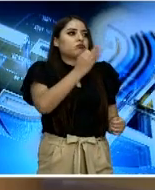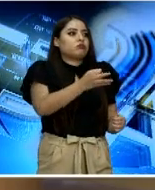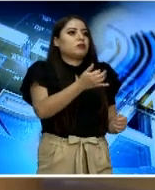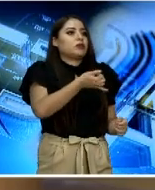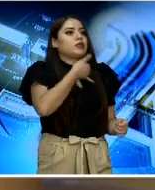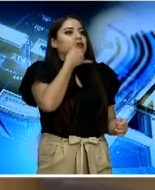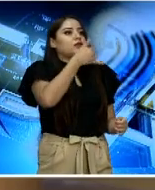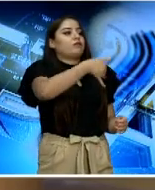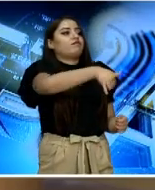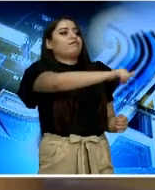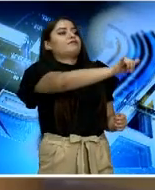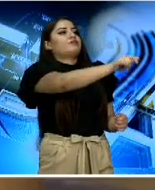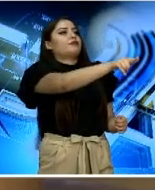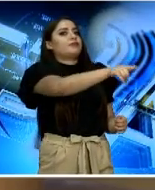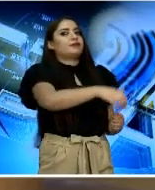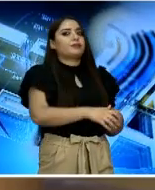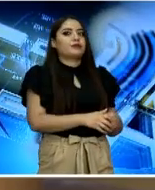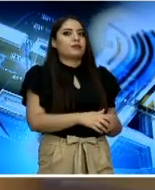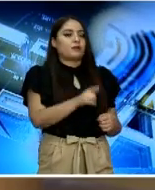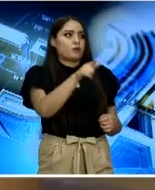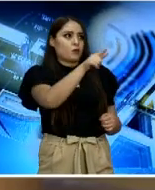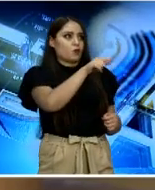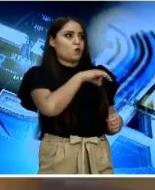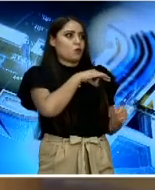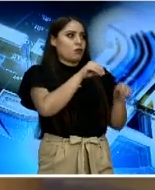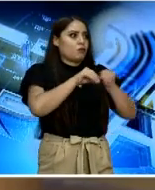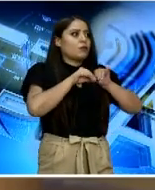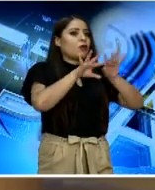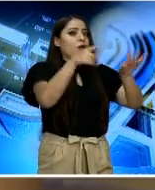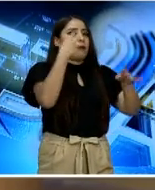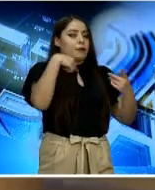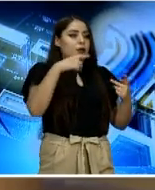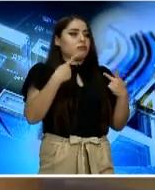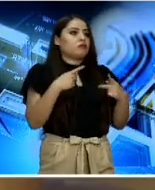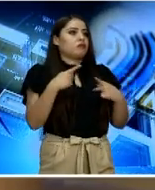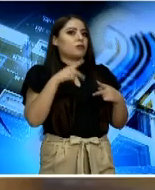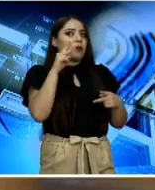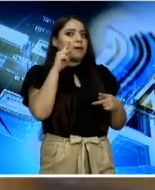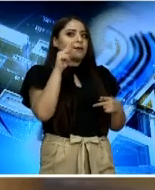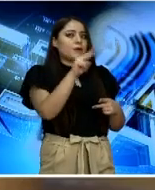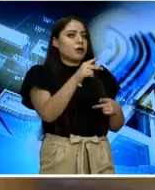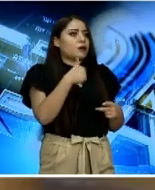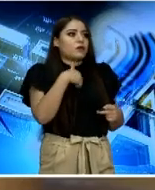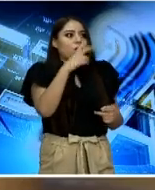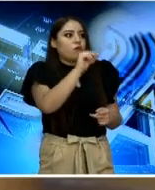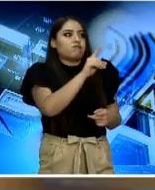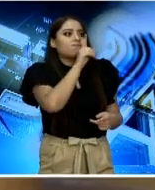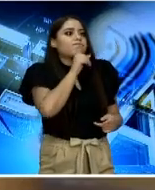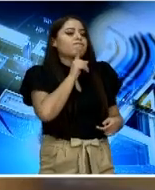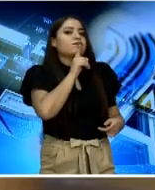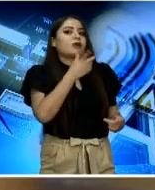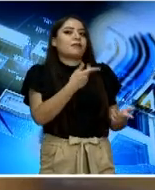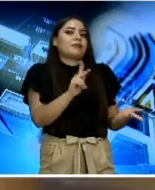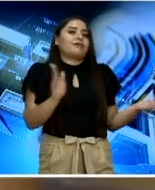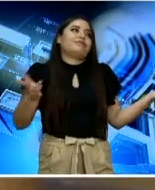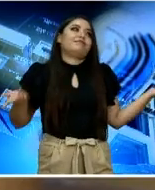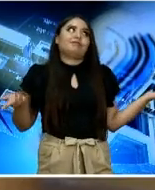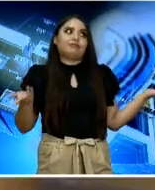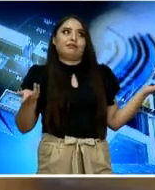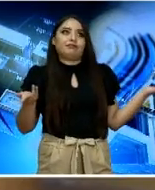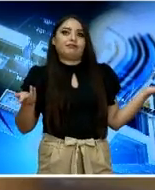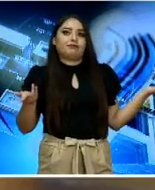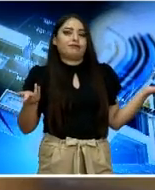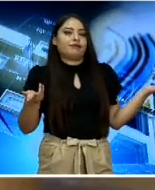podrían hacer eso público para que la gente vea que yo no estoy mintiendo, pero pues, en fin, la